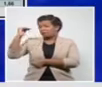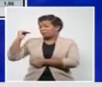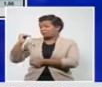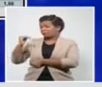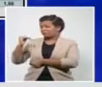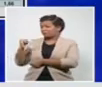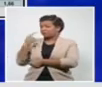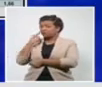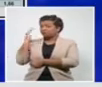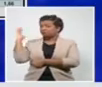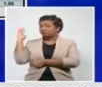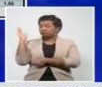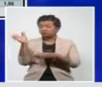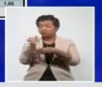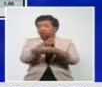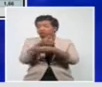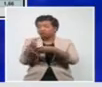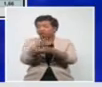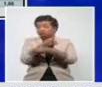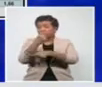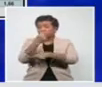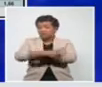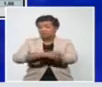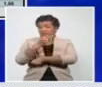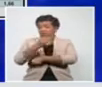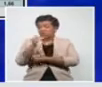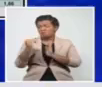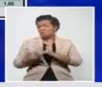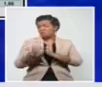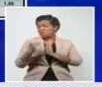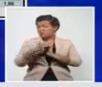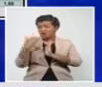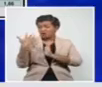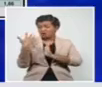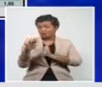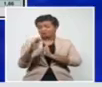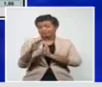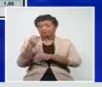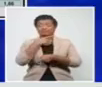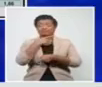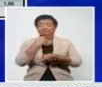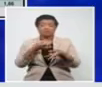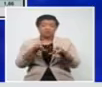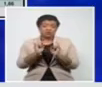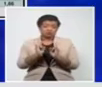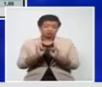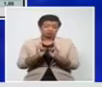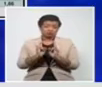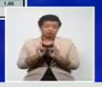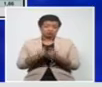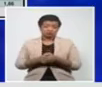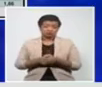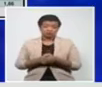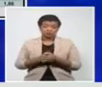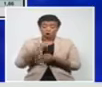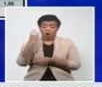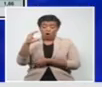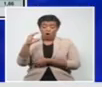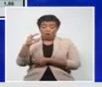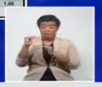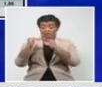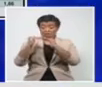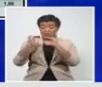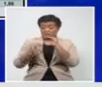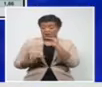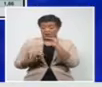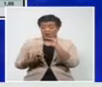tienen cifra de millones, porque todos los que aparecen después de Colombia, que fueron 2 millones,